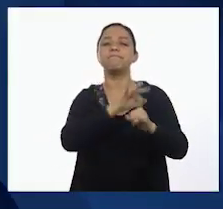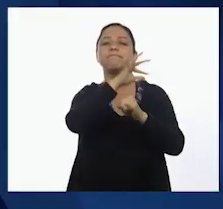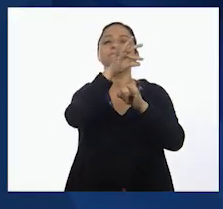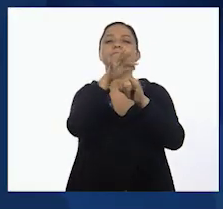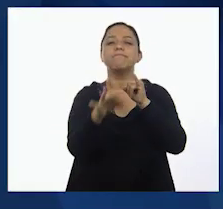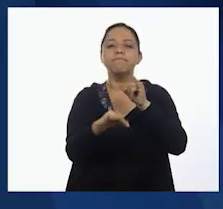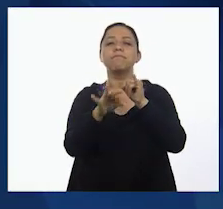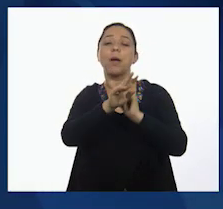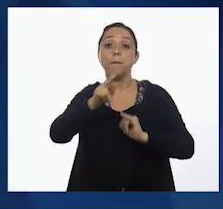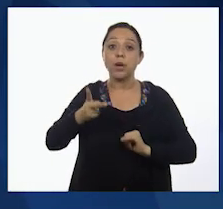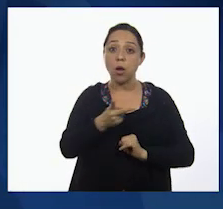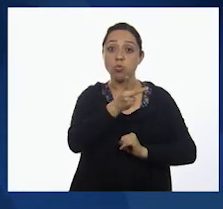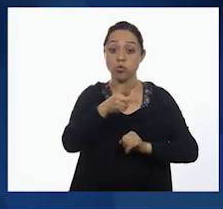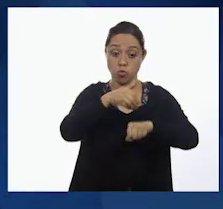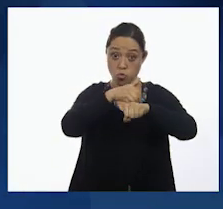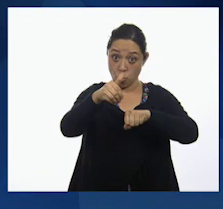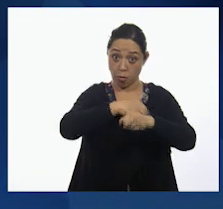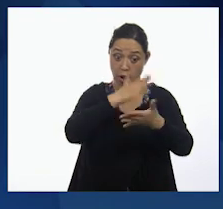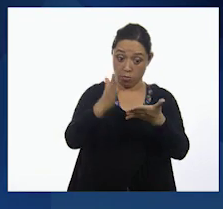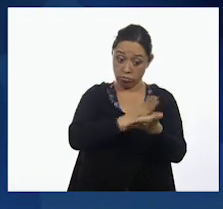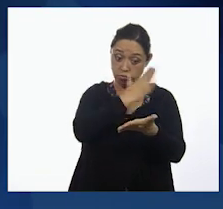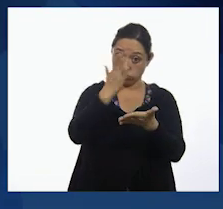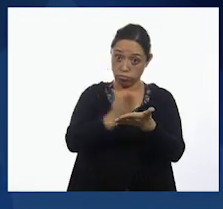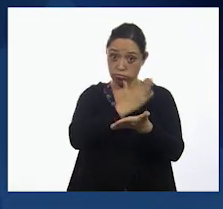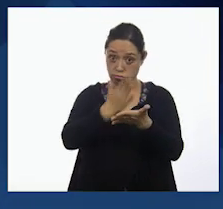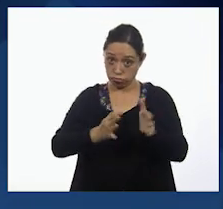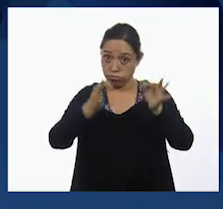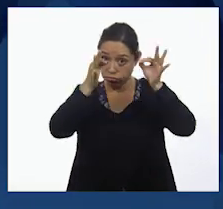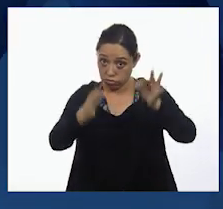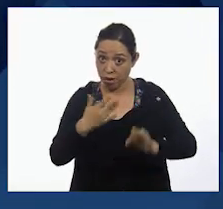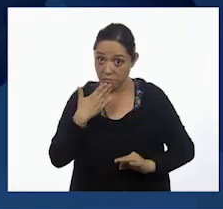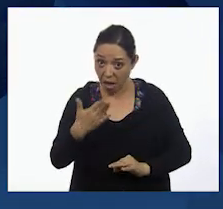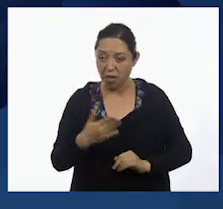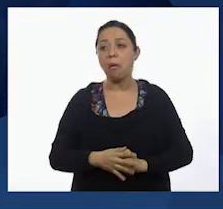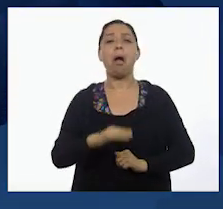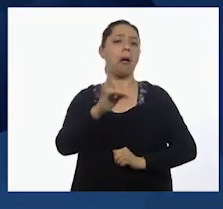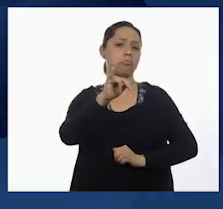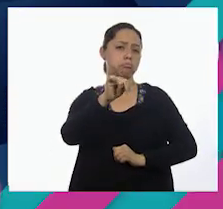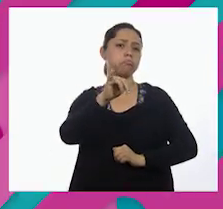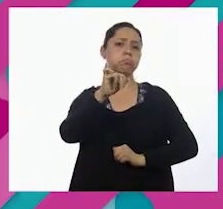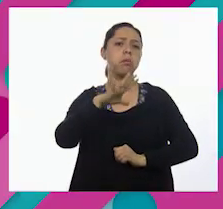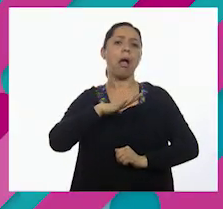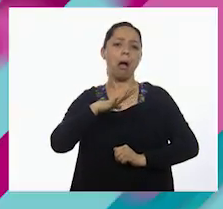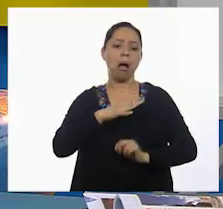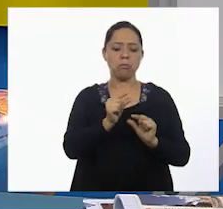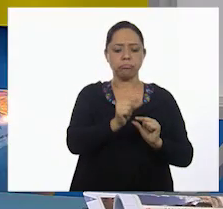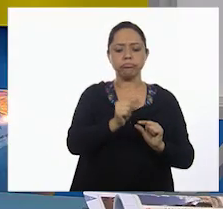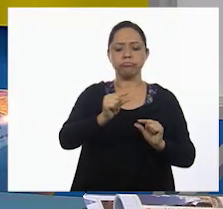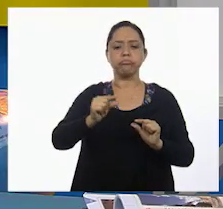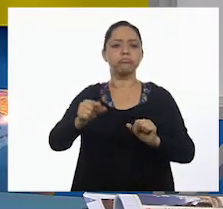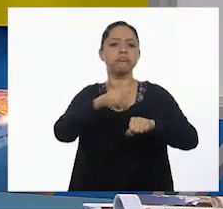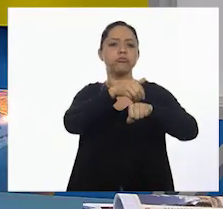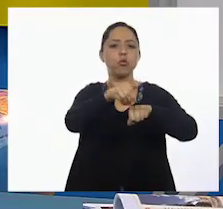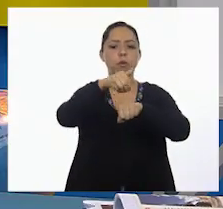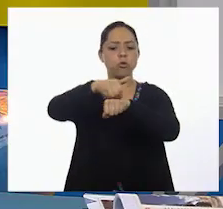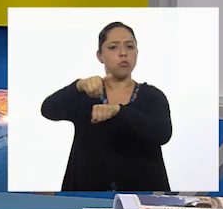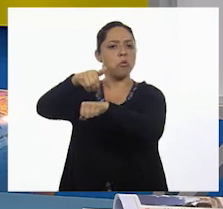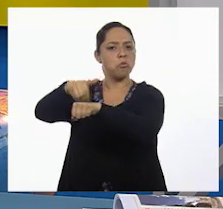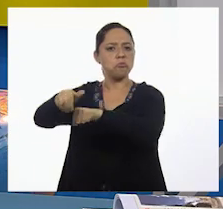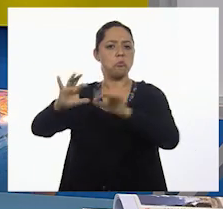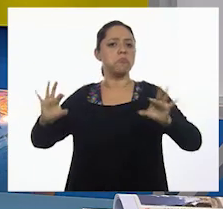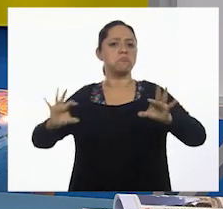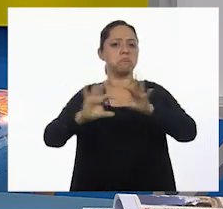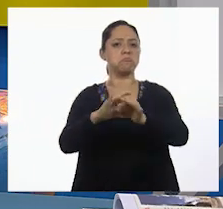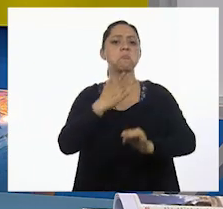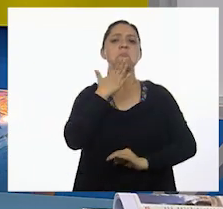pregunta, ¿la paginación es correcta? Pues también tenemos ahí las páginas de nuestro libro, corresponden, está